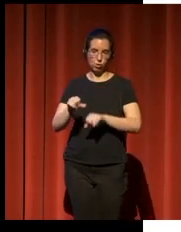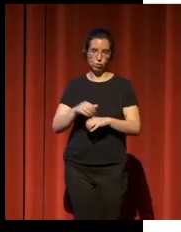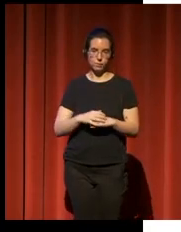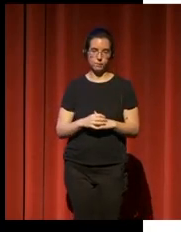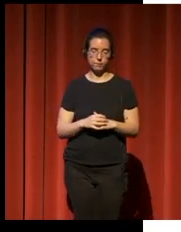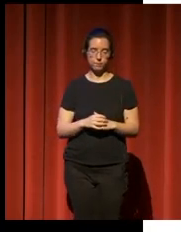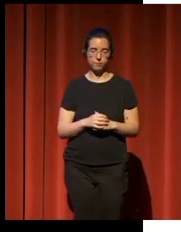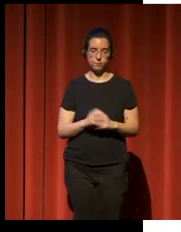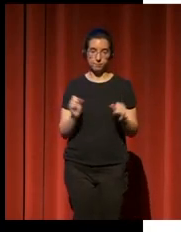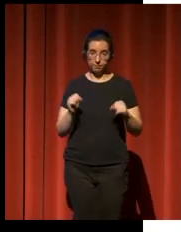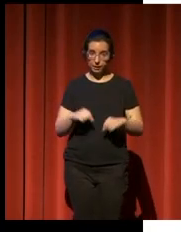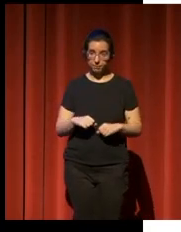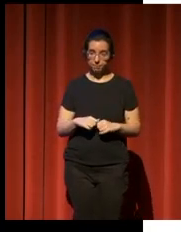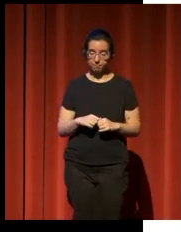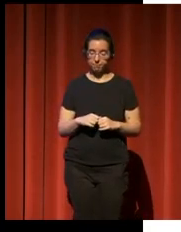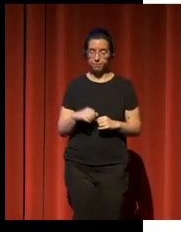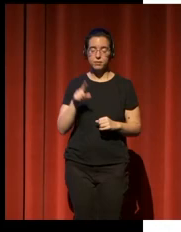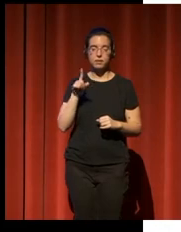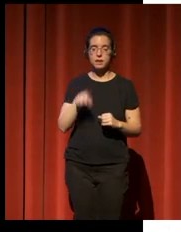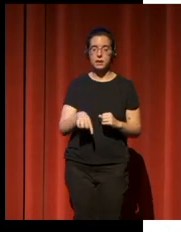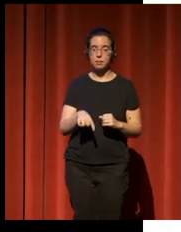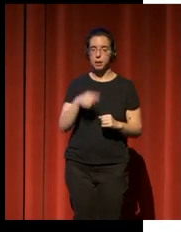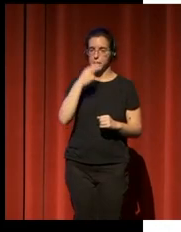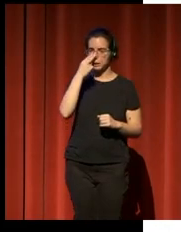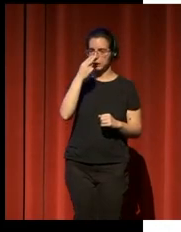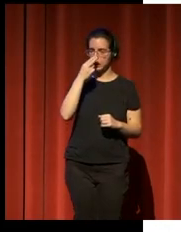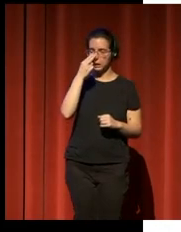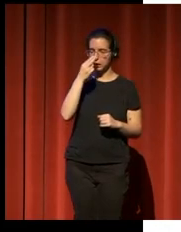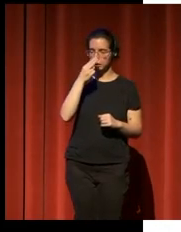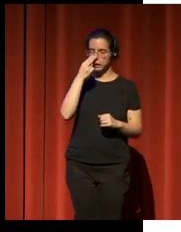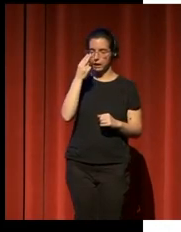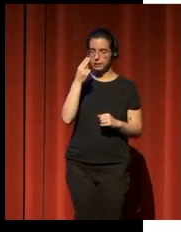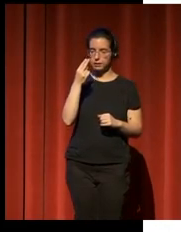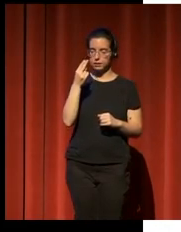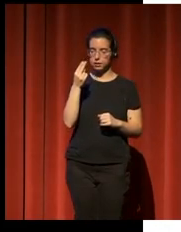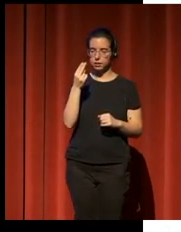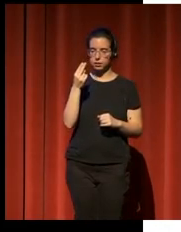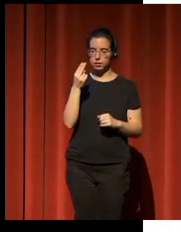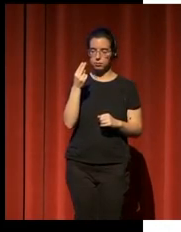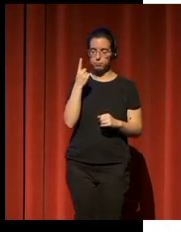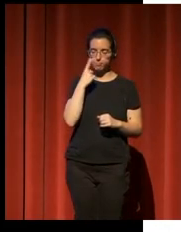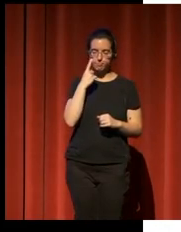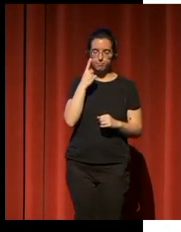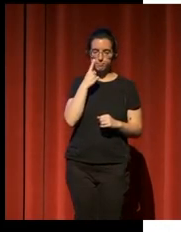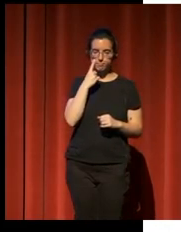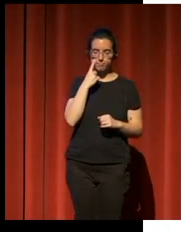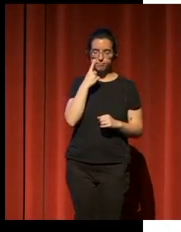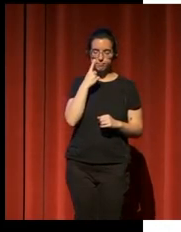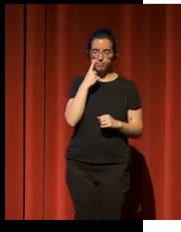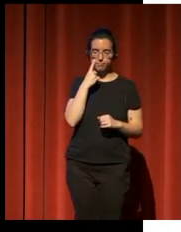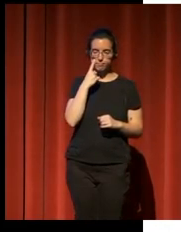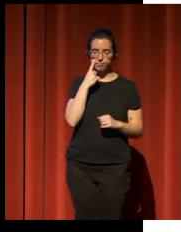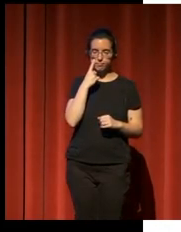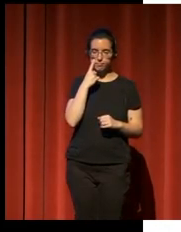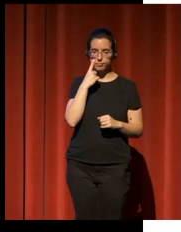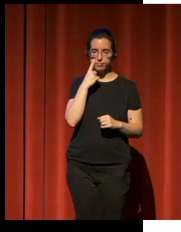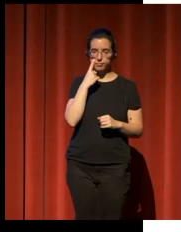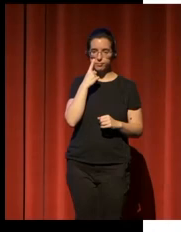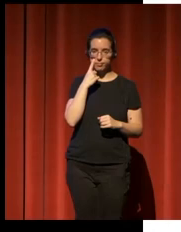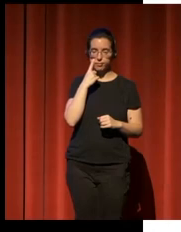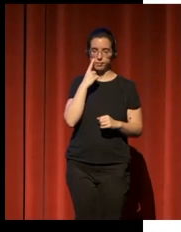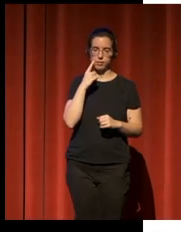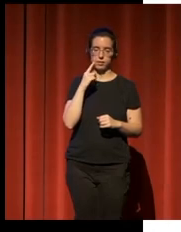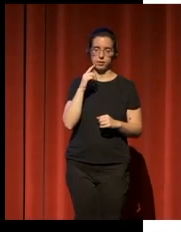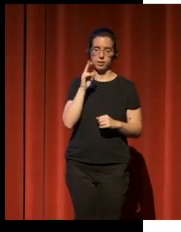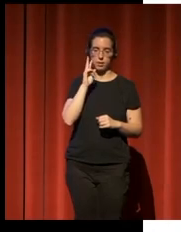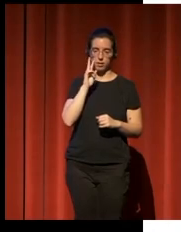Vale y una cuestión muy interesante que se observa en el elemento eh Perdón en en la etnografía cuando se